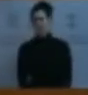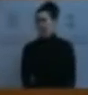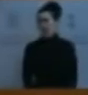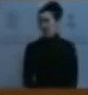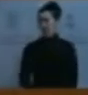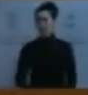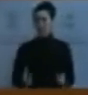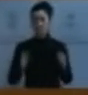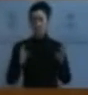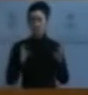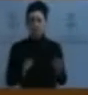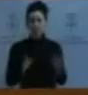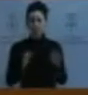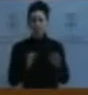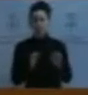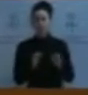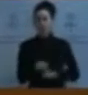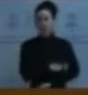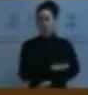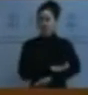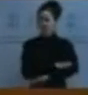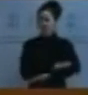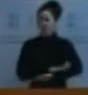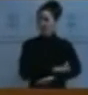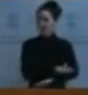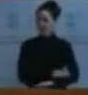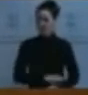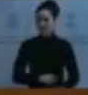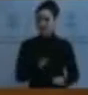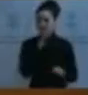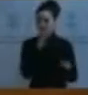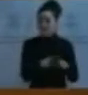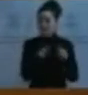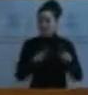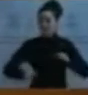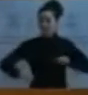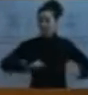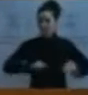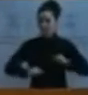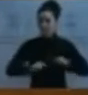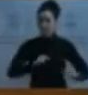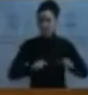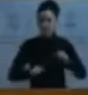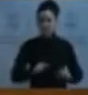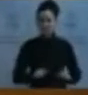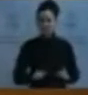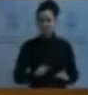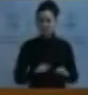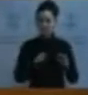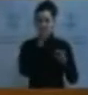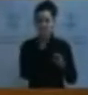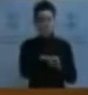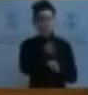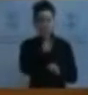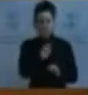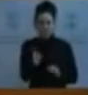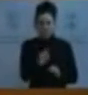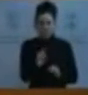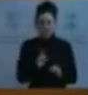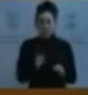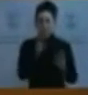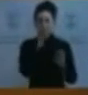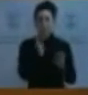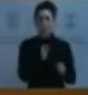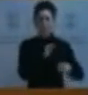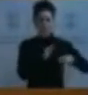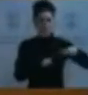sociedad. Por eso no acabamos de entender, seguimos sin entender por qué en dos ocasiones ustedes rechazaron